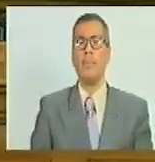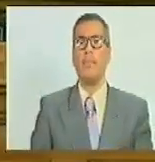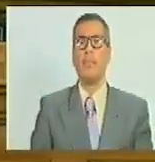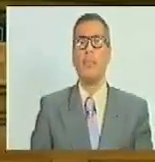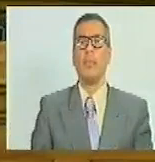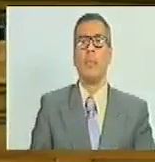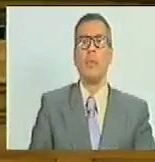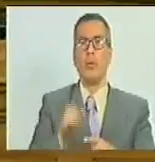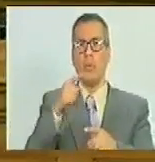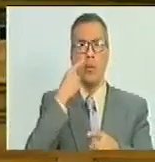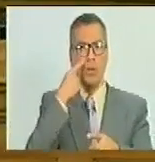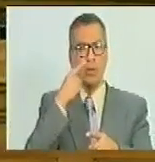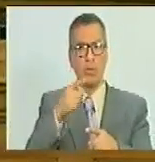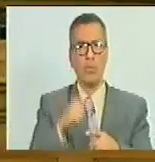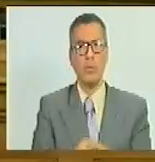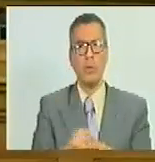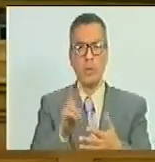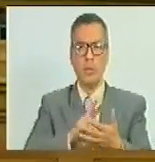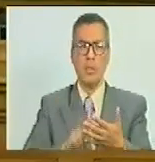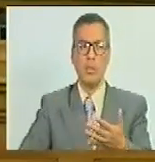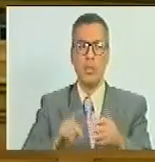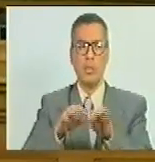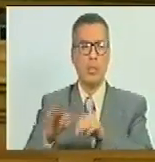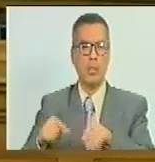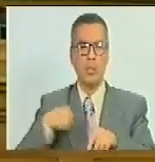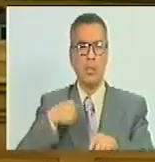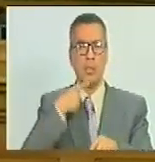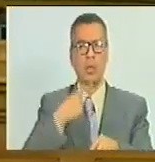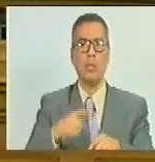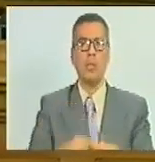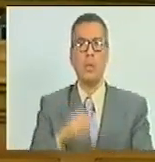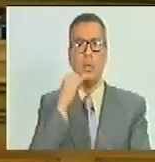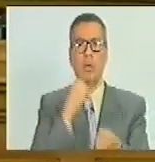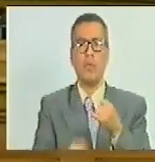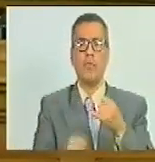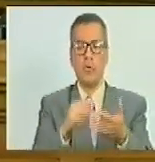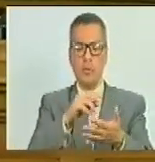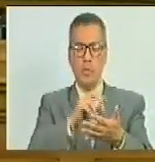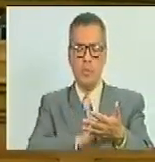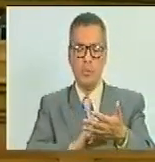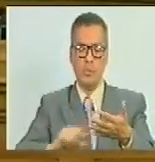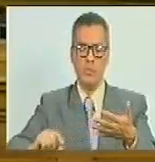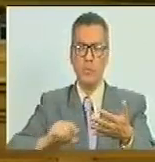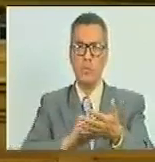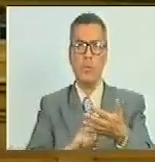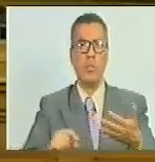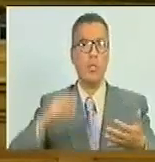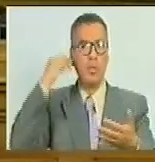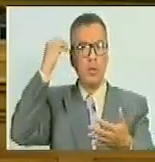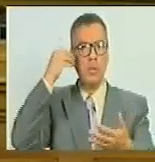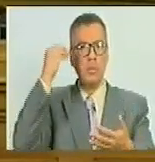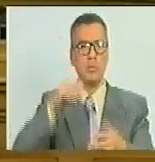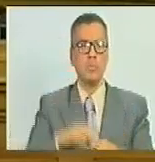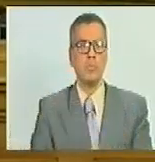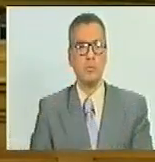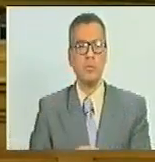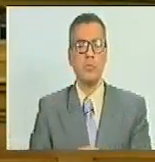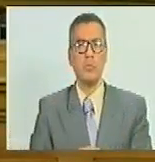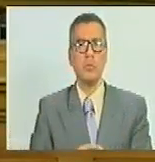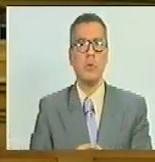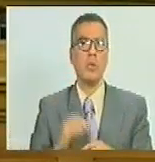sola y pequeña observación, que en la lectura, secretaria, señaló en el último párrafo de los considerandos,